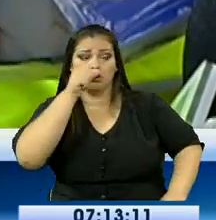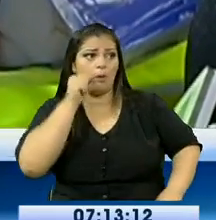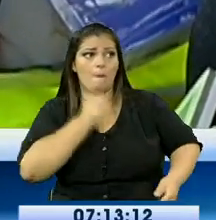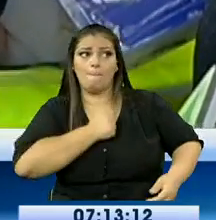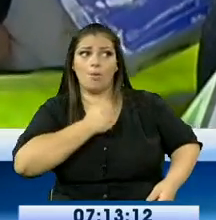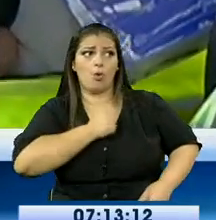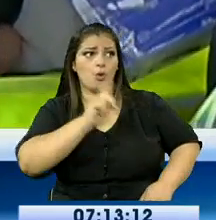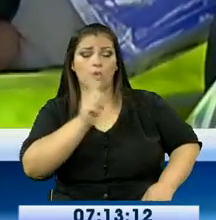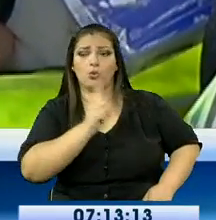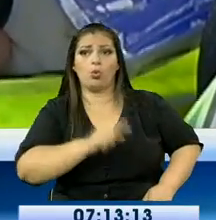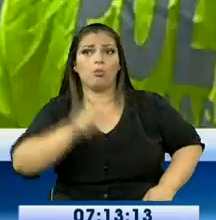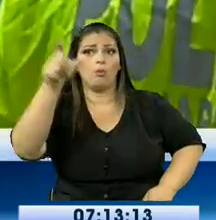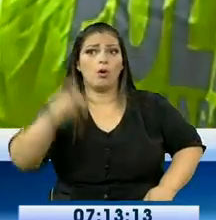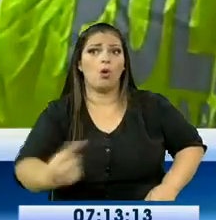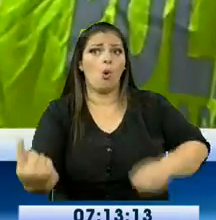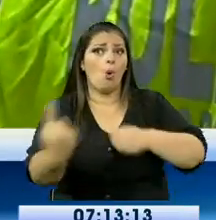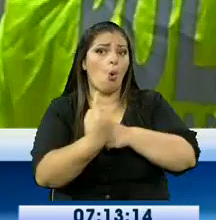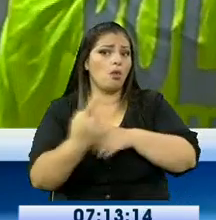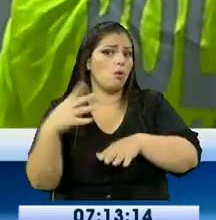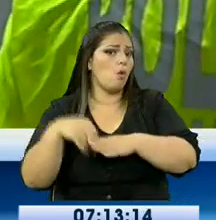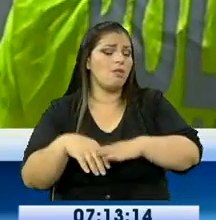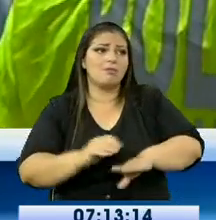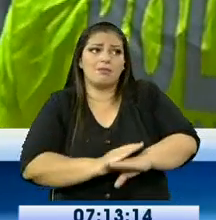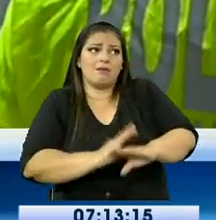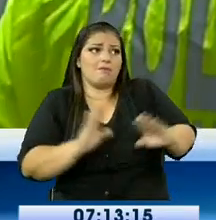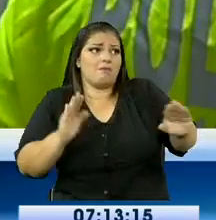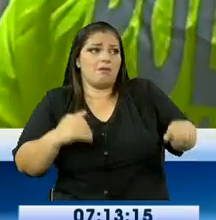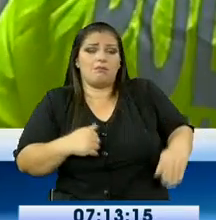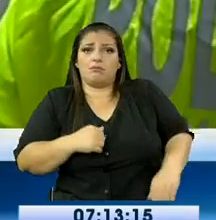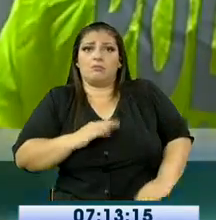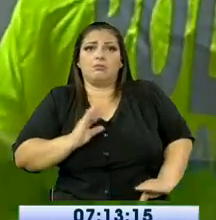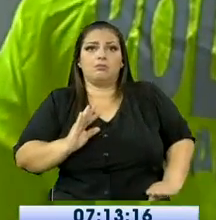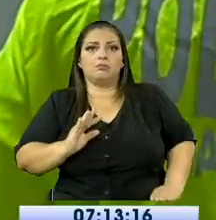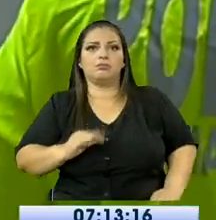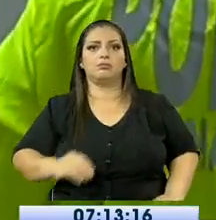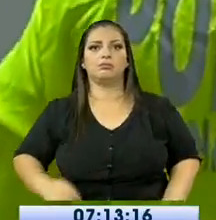información ni más declaración. Informó Jorge Salazar.